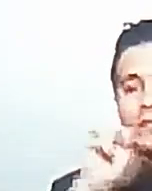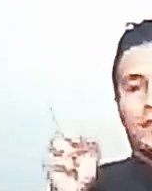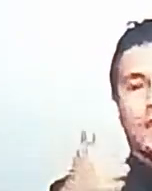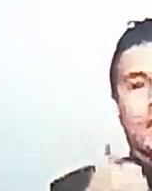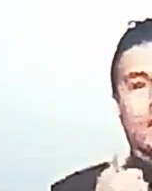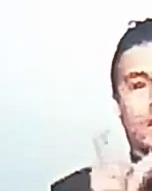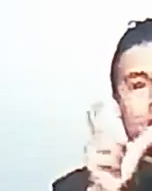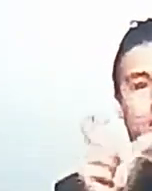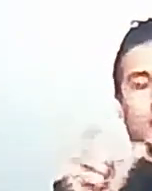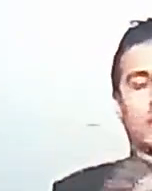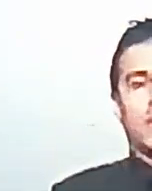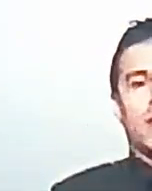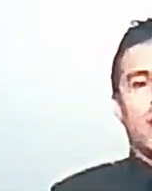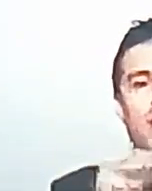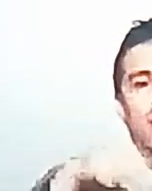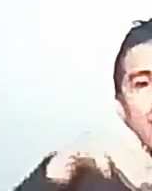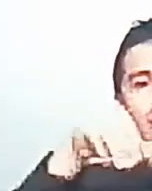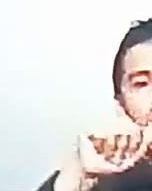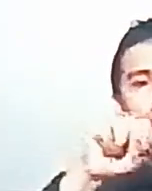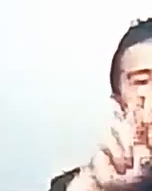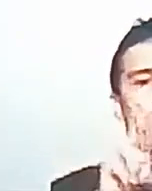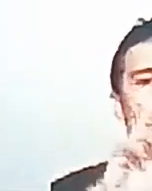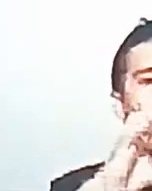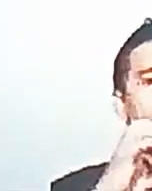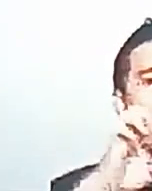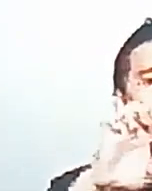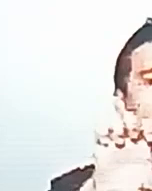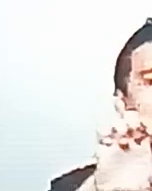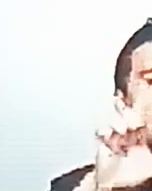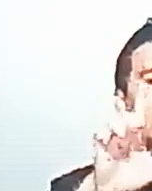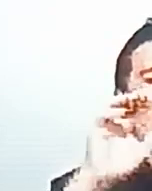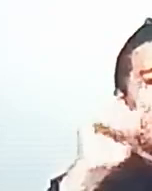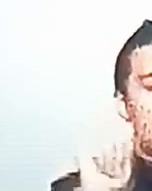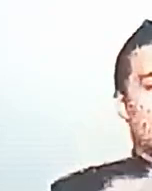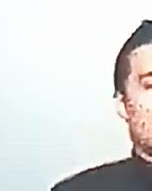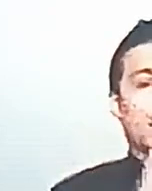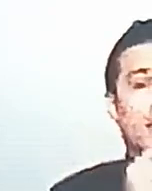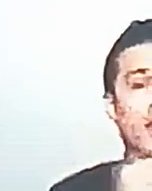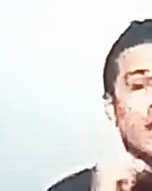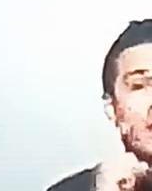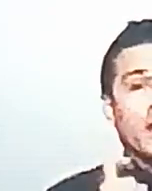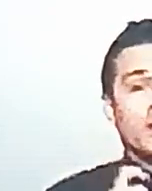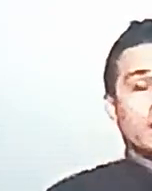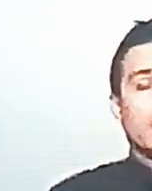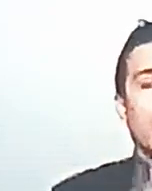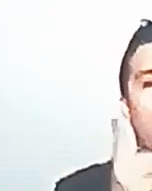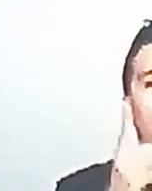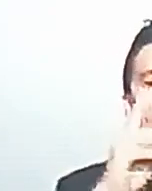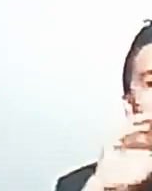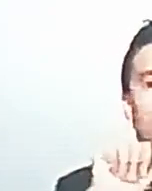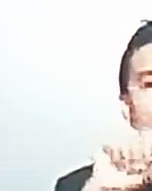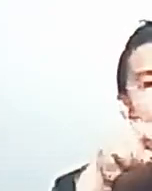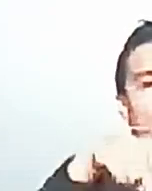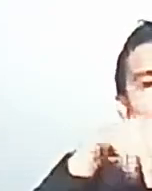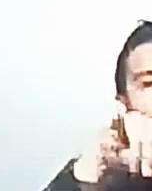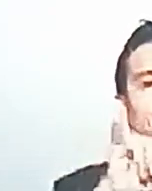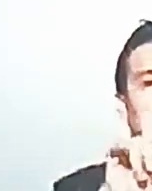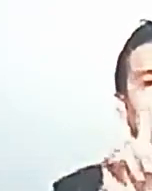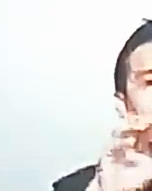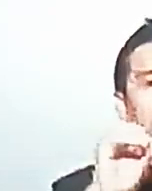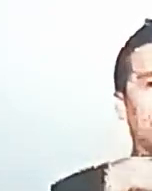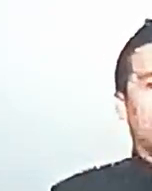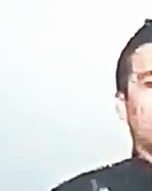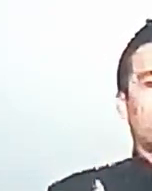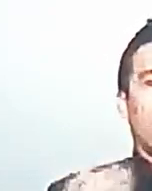quien según el sorteo será interpelada por el candidato Danilo Félix Ordóñez, quien tiene 15 segundos para la